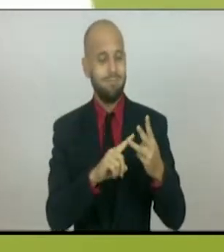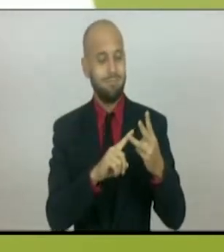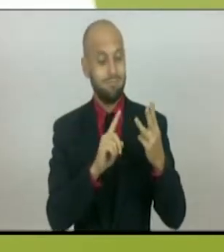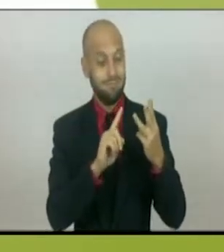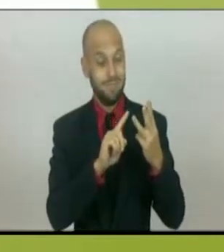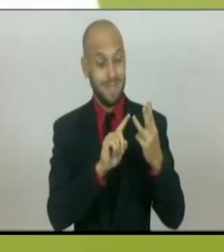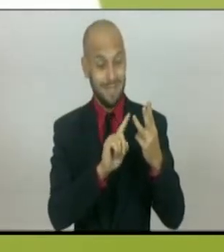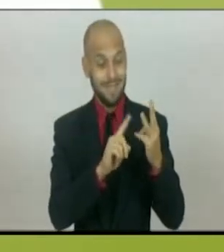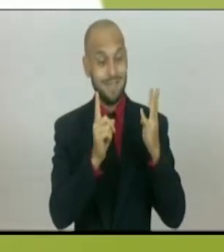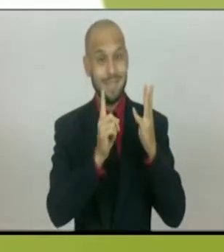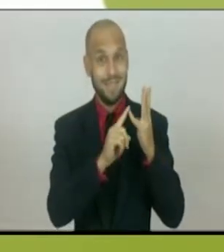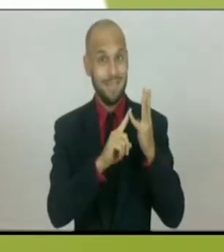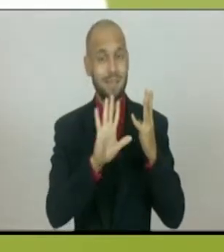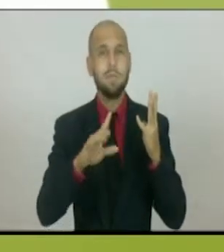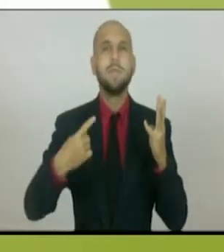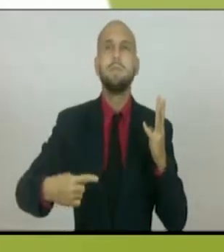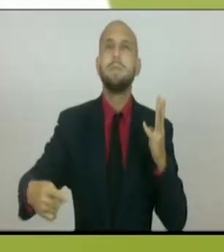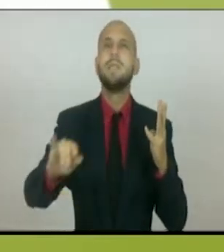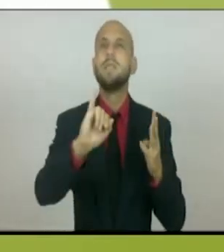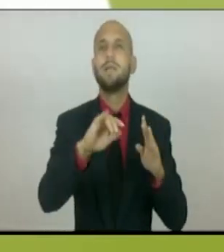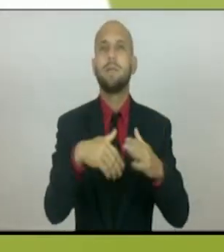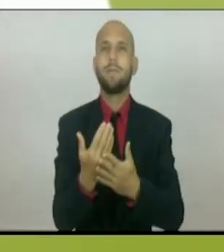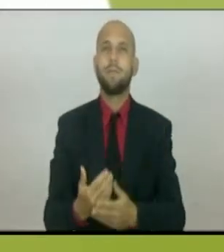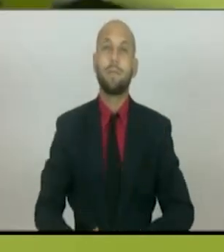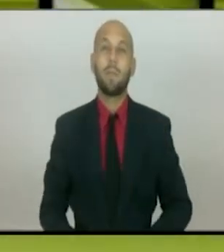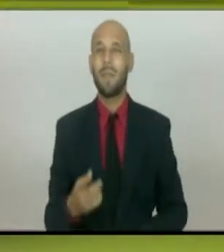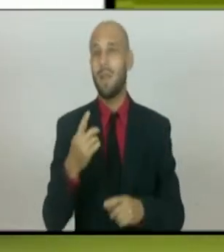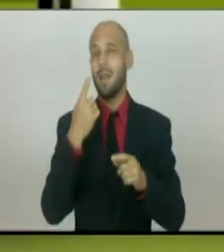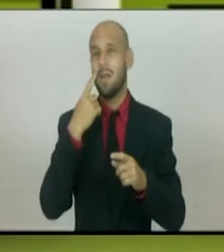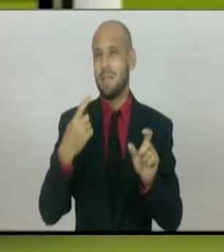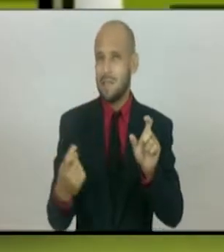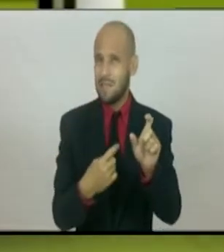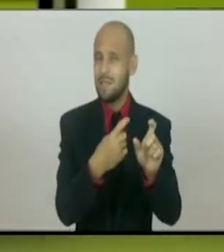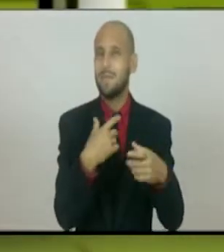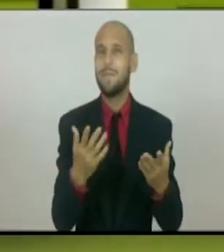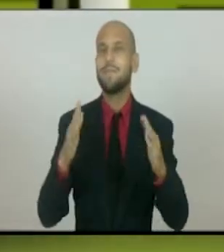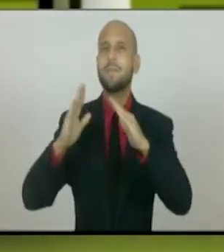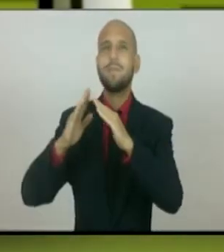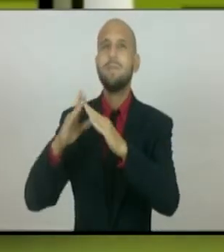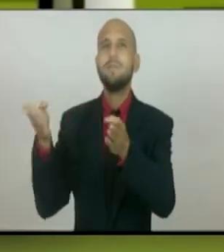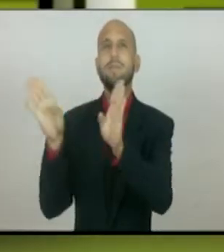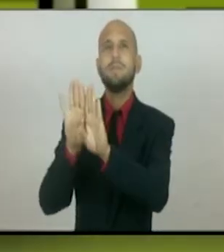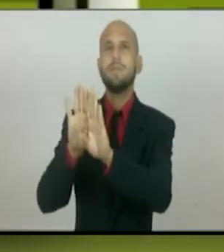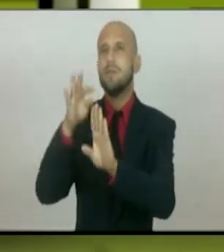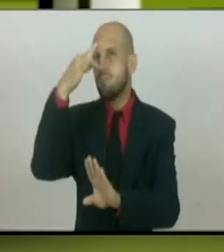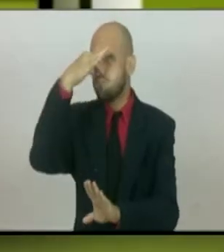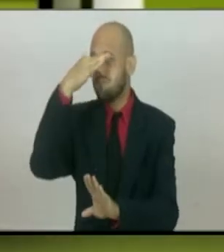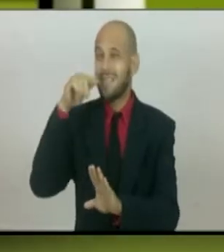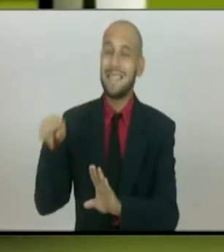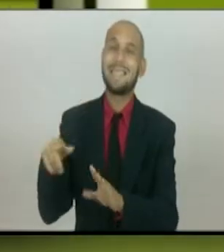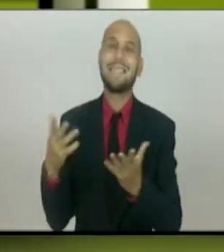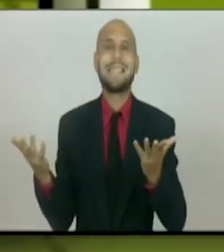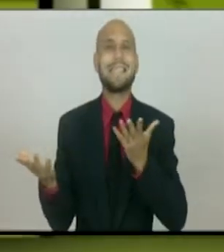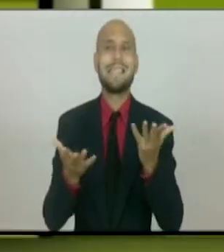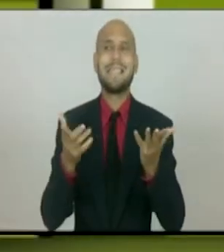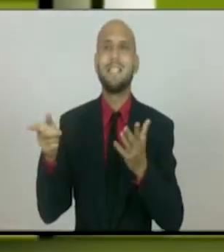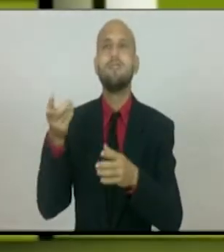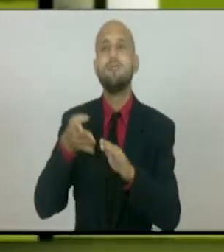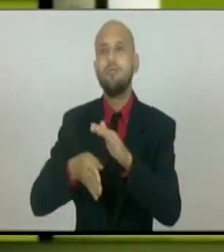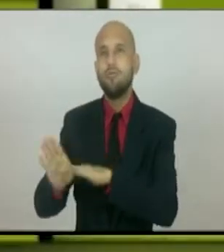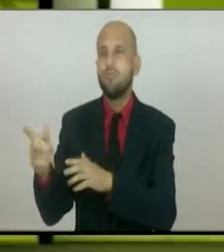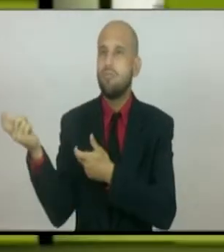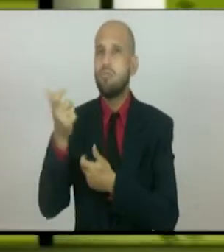siempre en estas radiobatidas de recuperar las viviendas que nos quedan cerradas, porque fumigamos al unísono y en la vivienda donde no se aplica